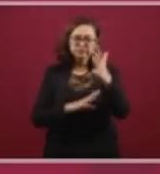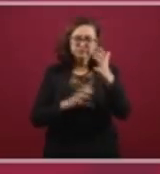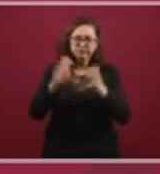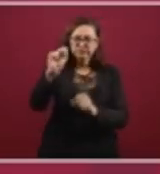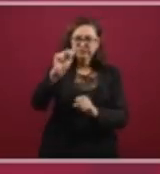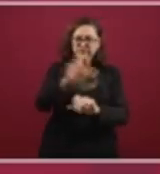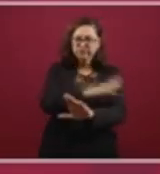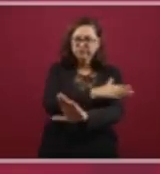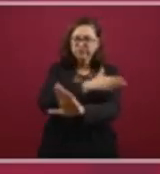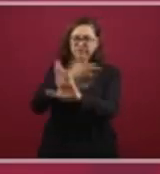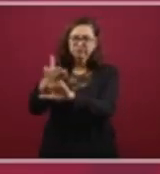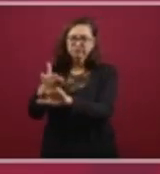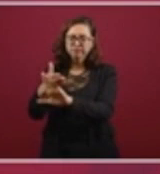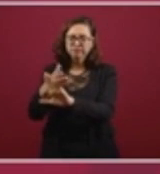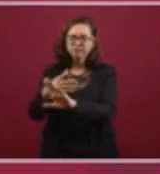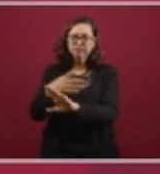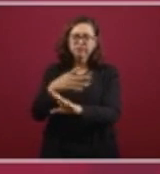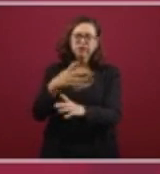para modificar